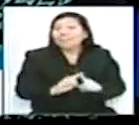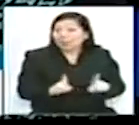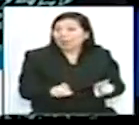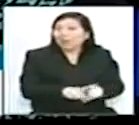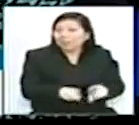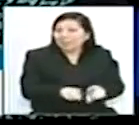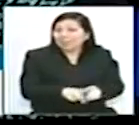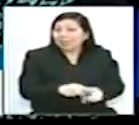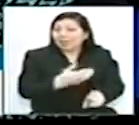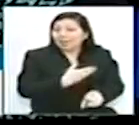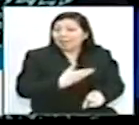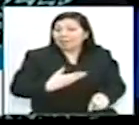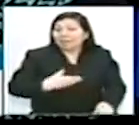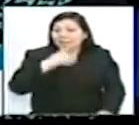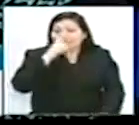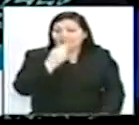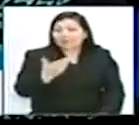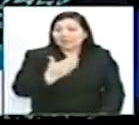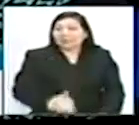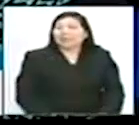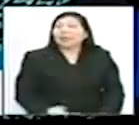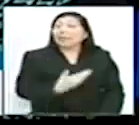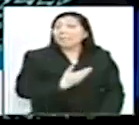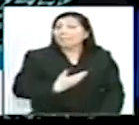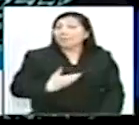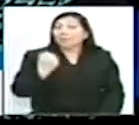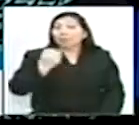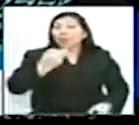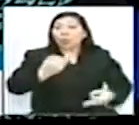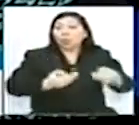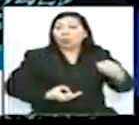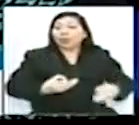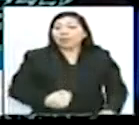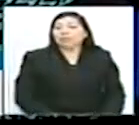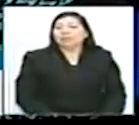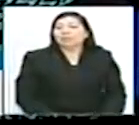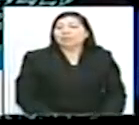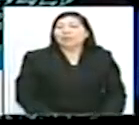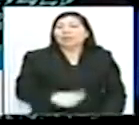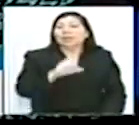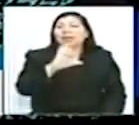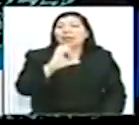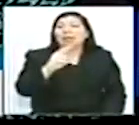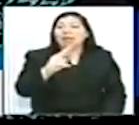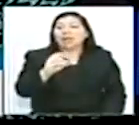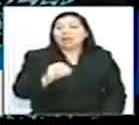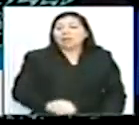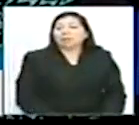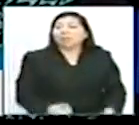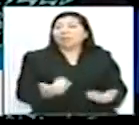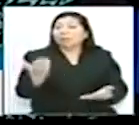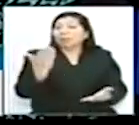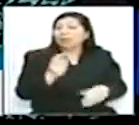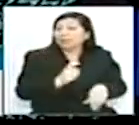también el presidente Vizcarra y el presidente del Poder Judicial, José Lecaros. Esto